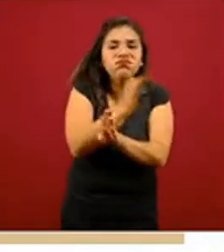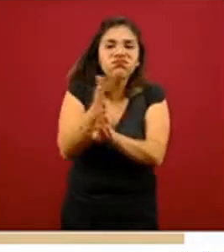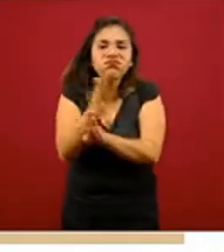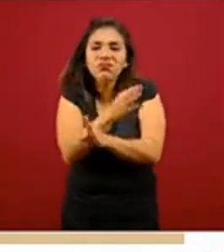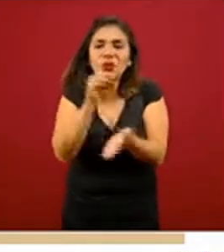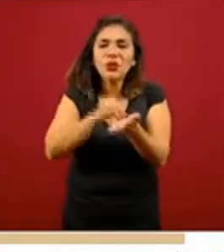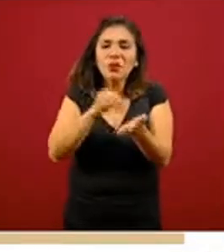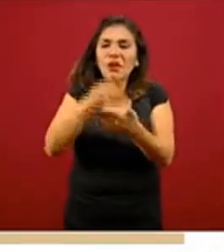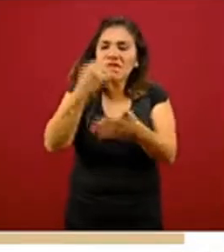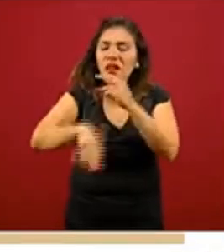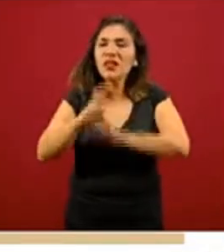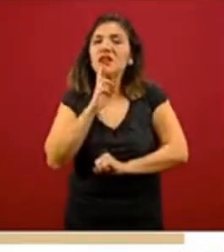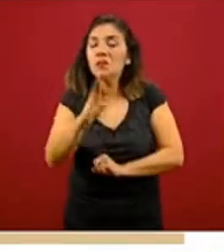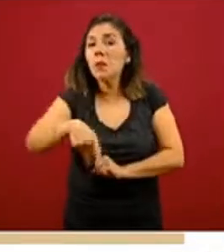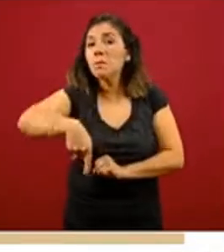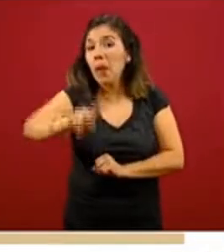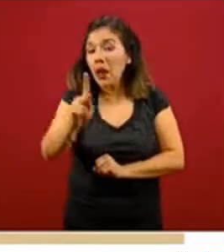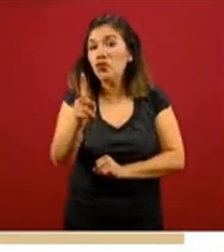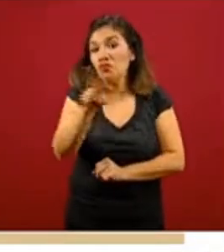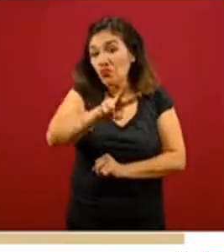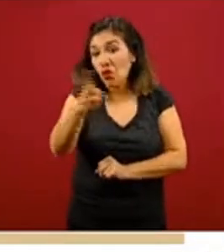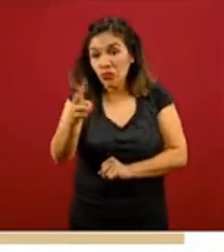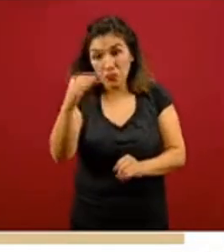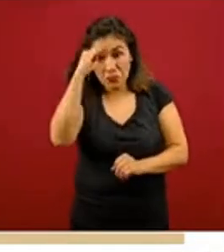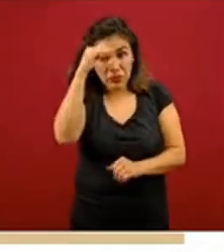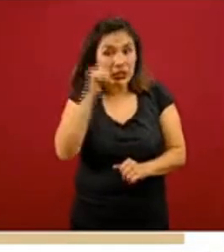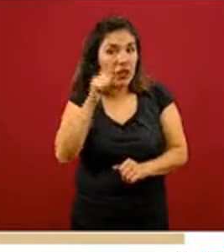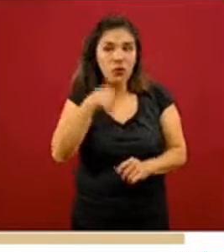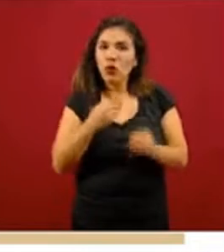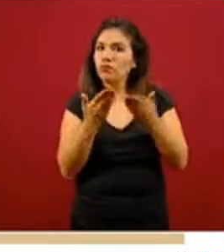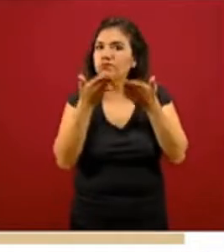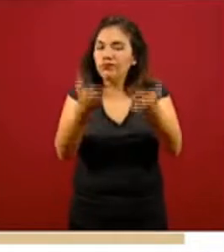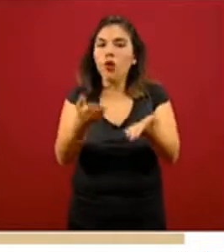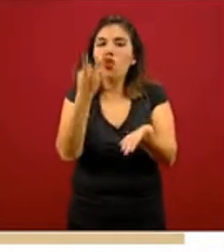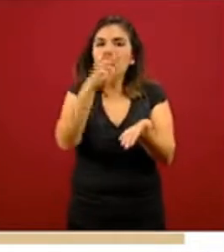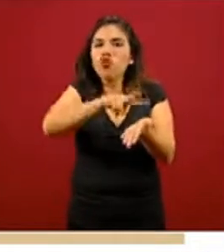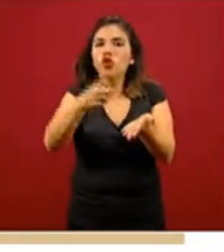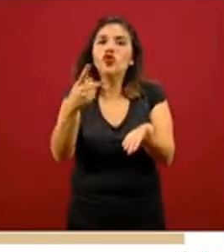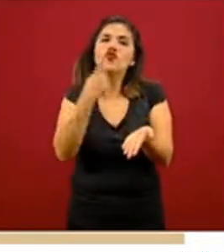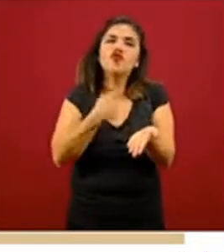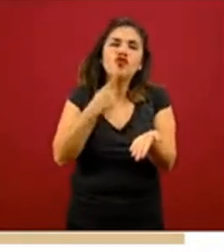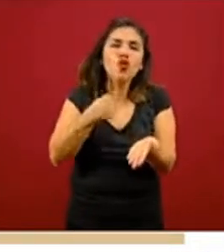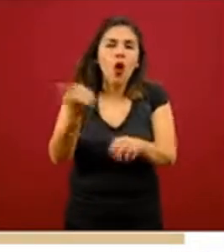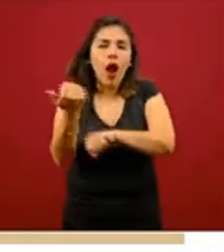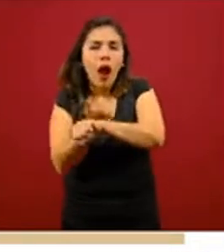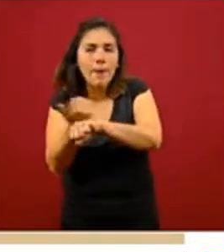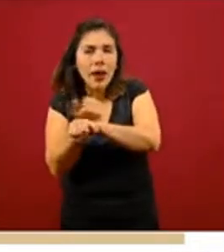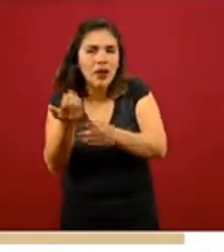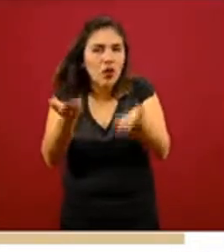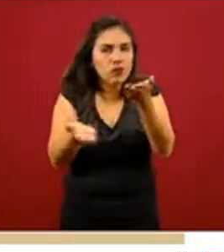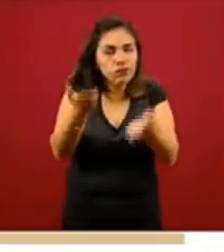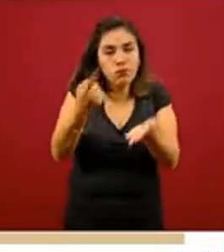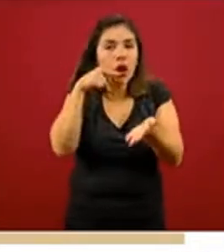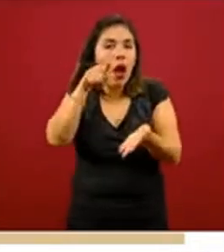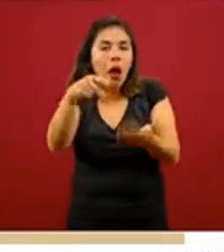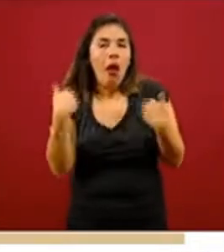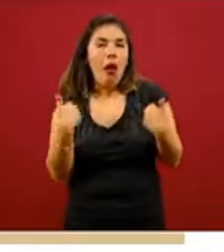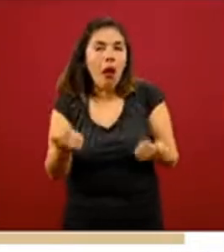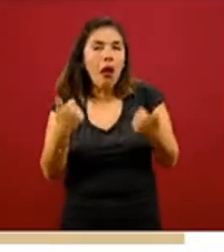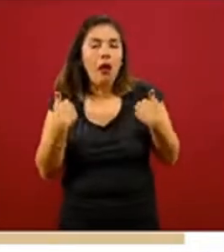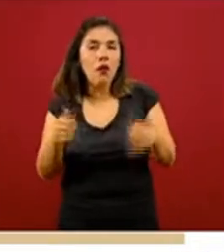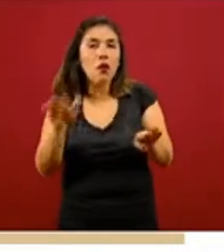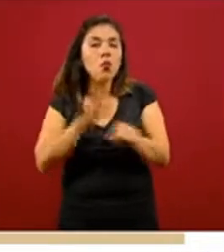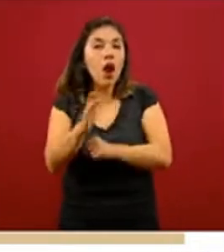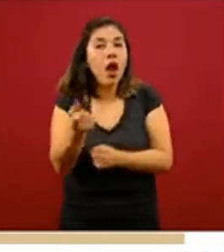de tiempo, pero considerando ambos, por eso siempre presentamos los dos grupos, es decir, no solo los confirmados, sino también los que aún